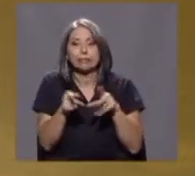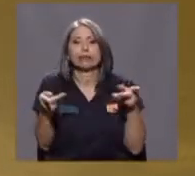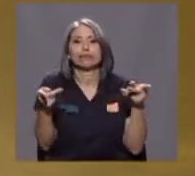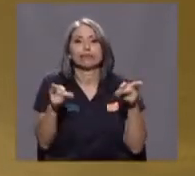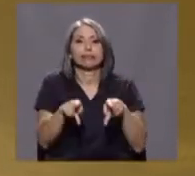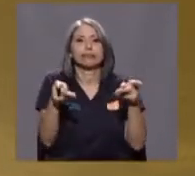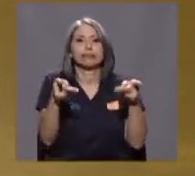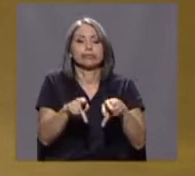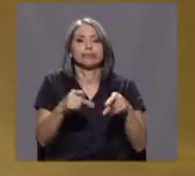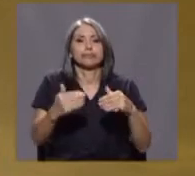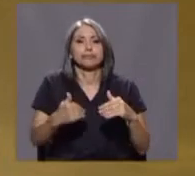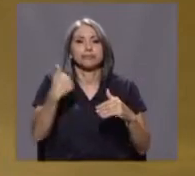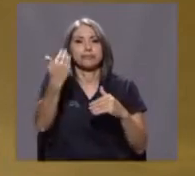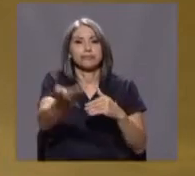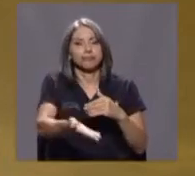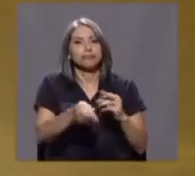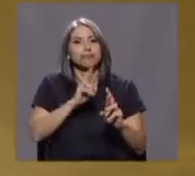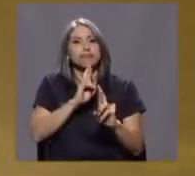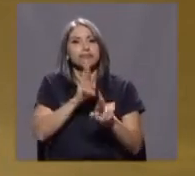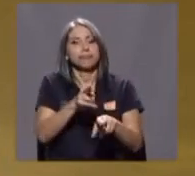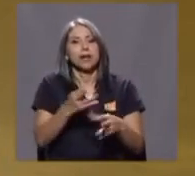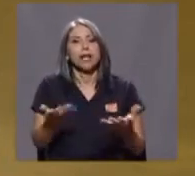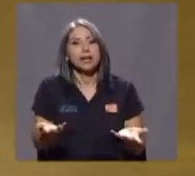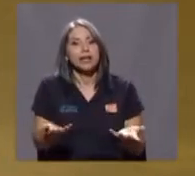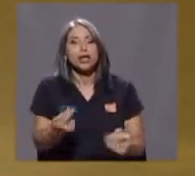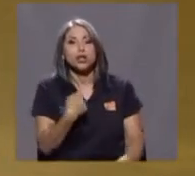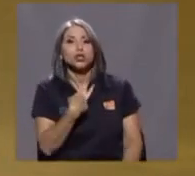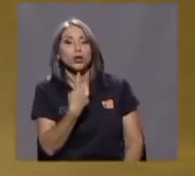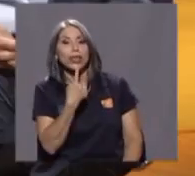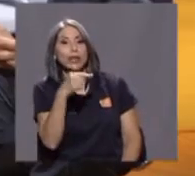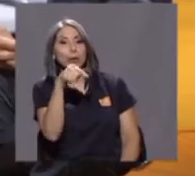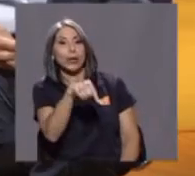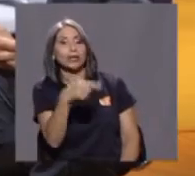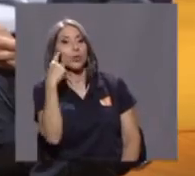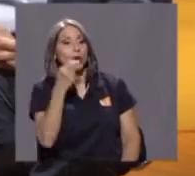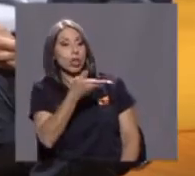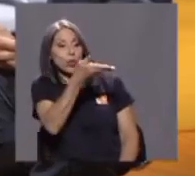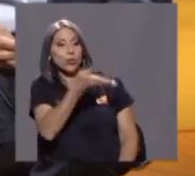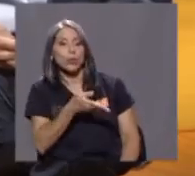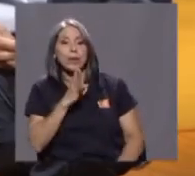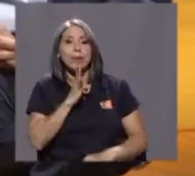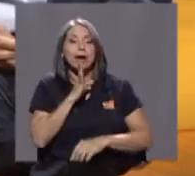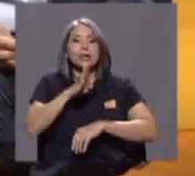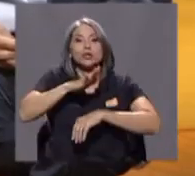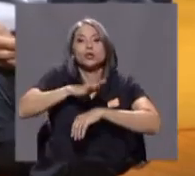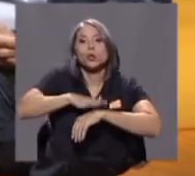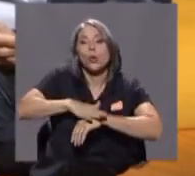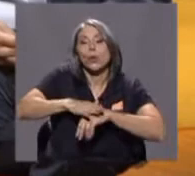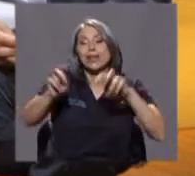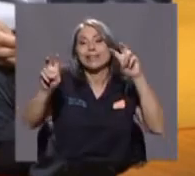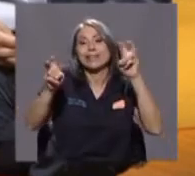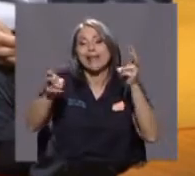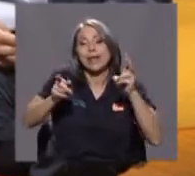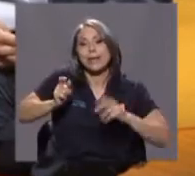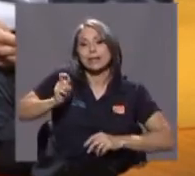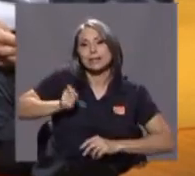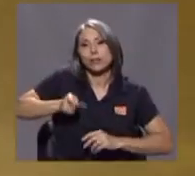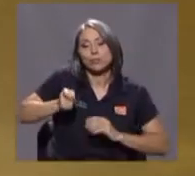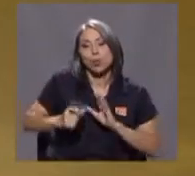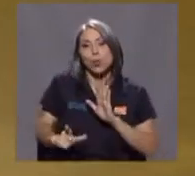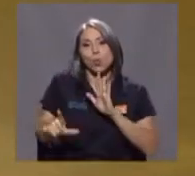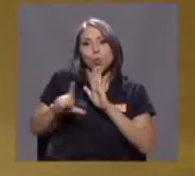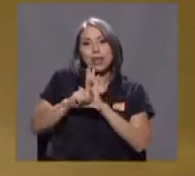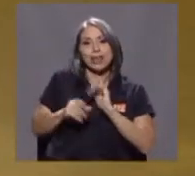luego ocurrieron. Digo esto porque don Rubén va a hablar de los aspectos jurídicos y en